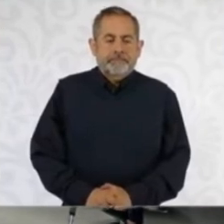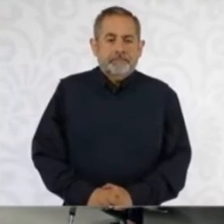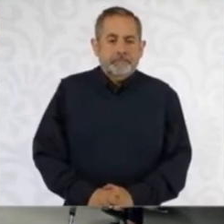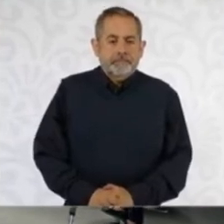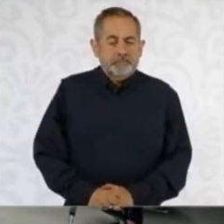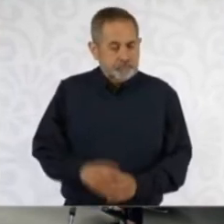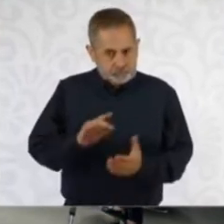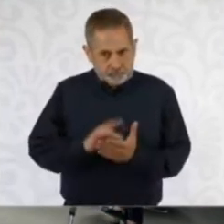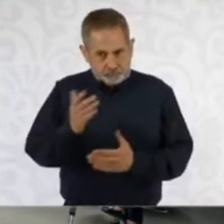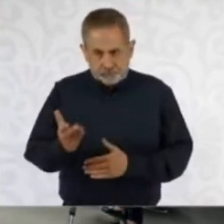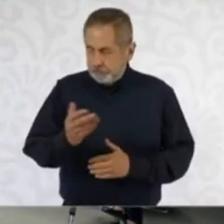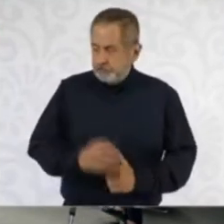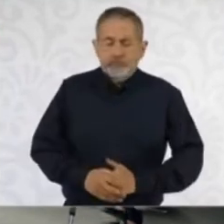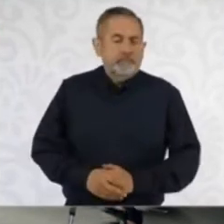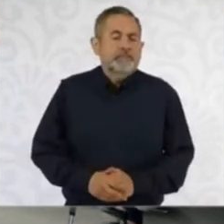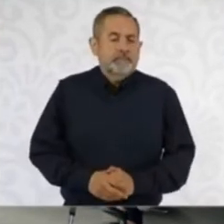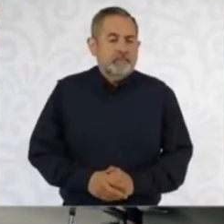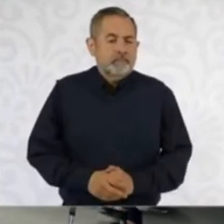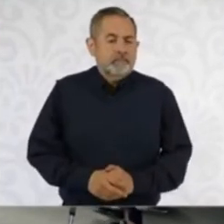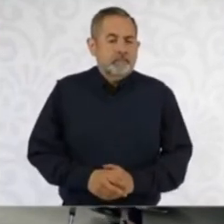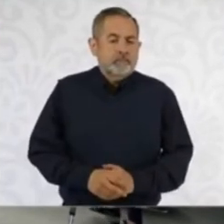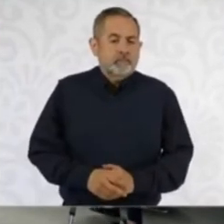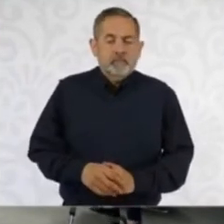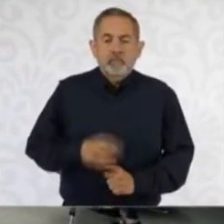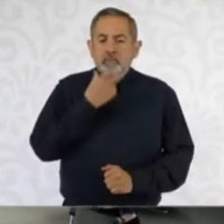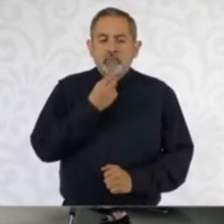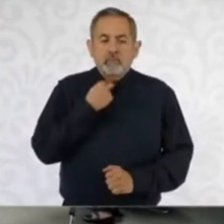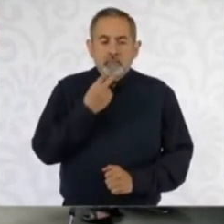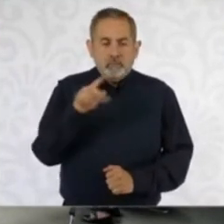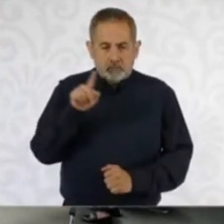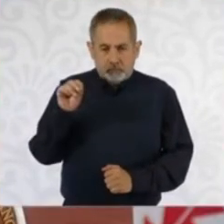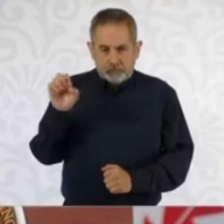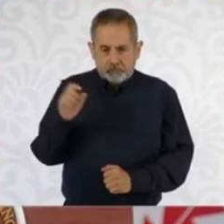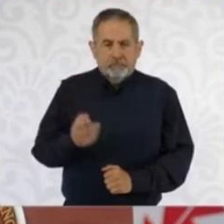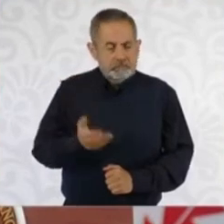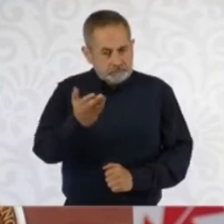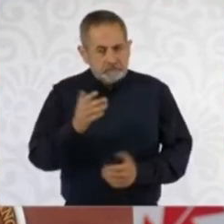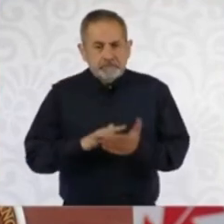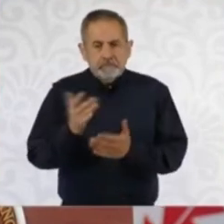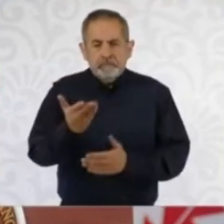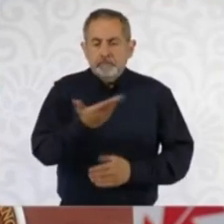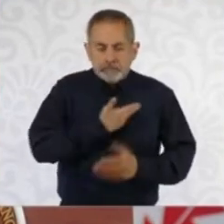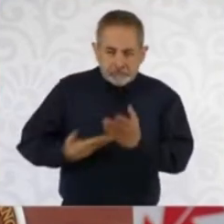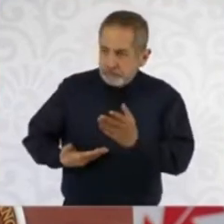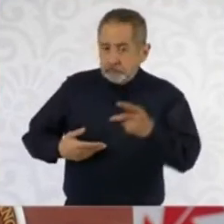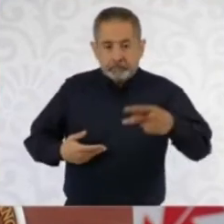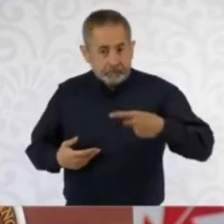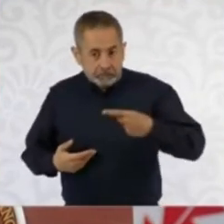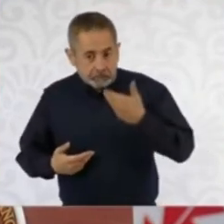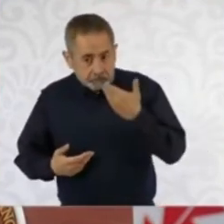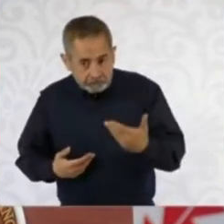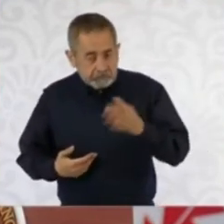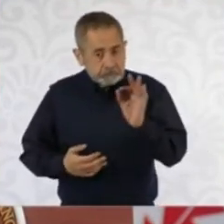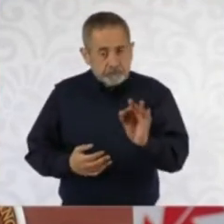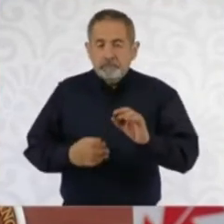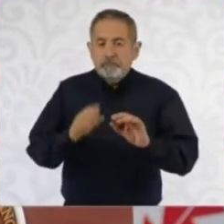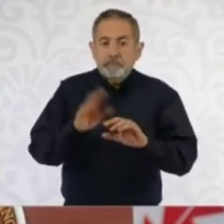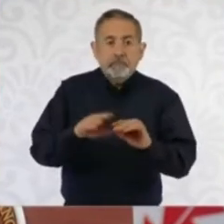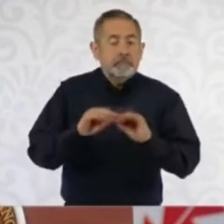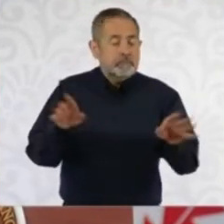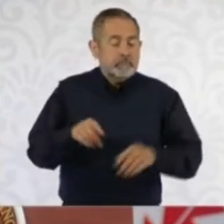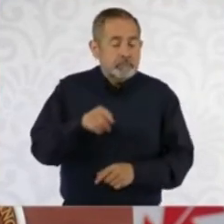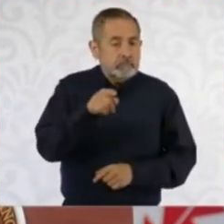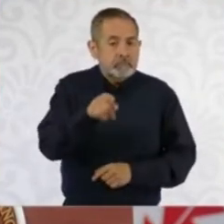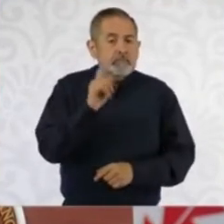Muchas gracias, Presidenta. Y es una muy buena pregunta porque hay una clarísima